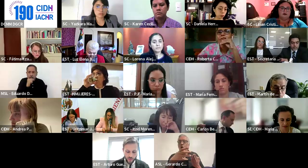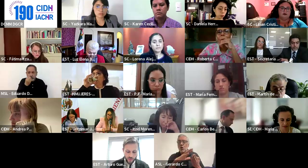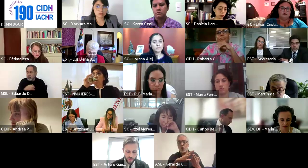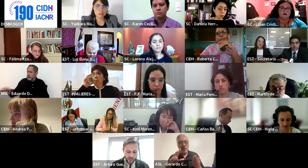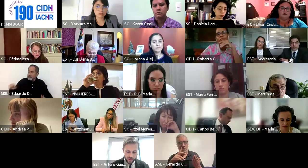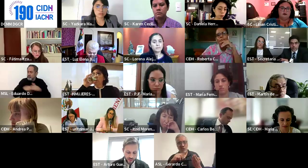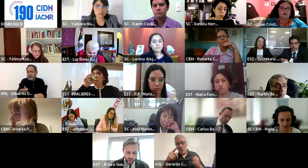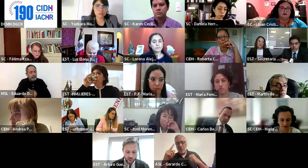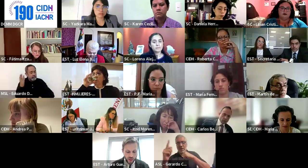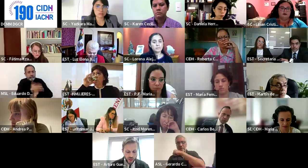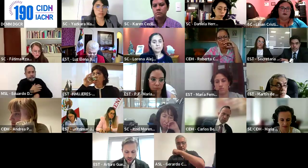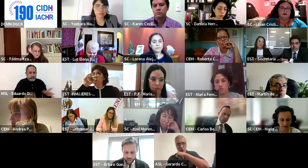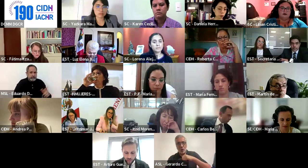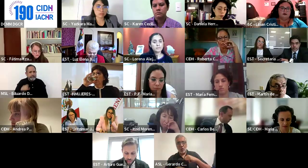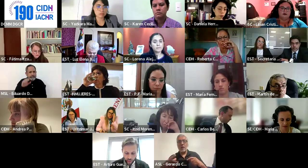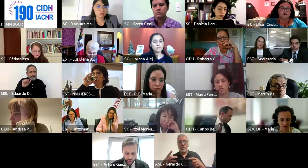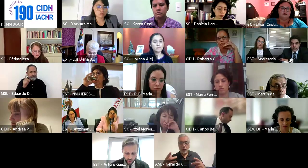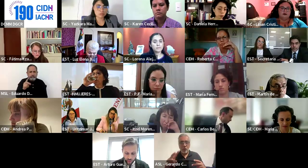de castigo. Cito el amparo directo